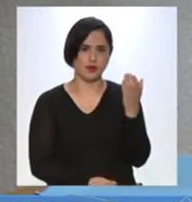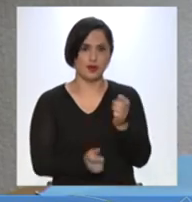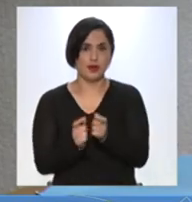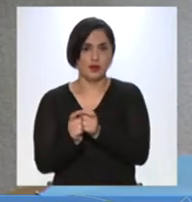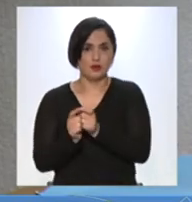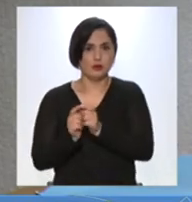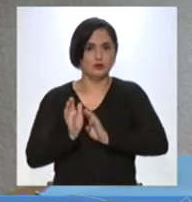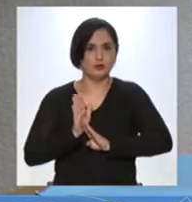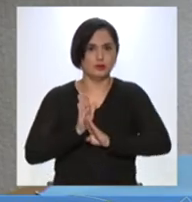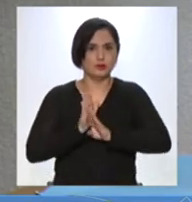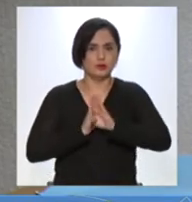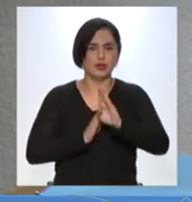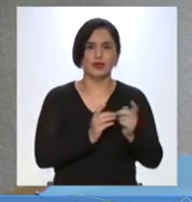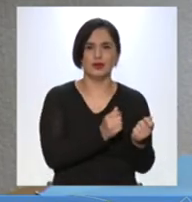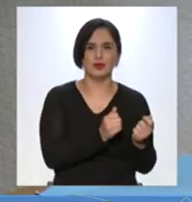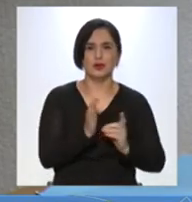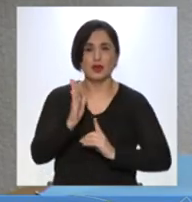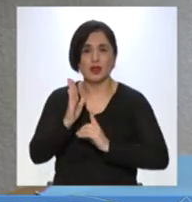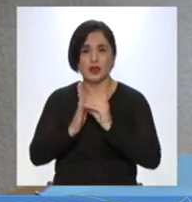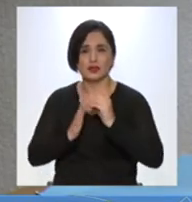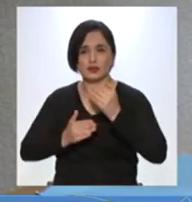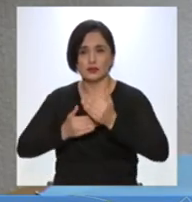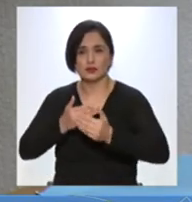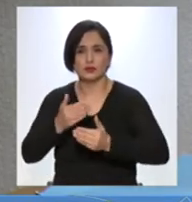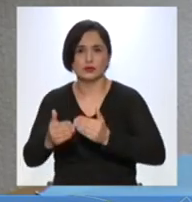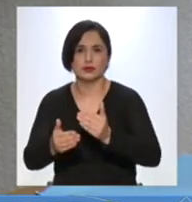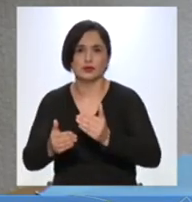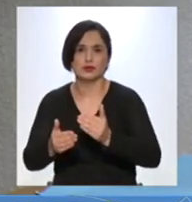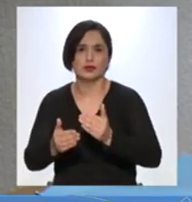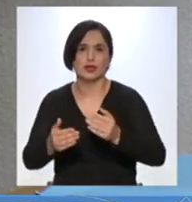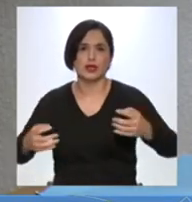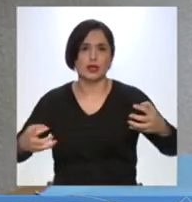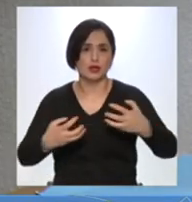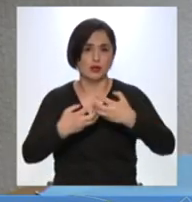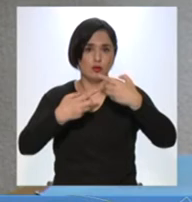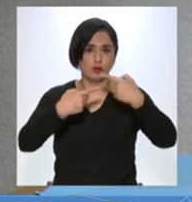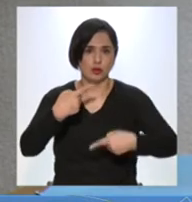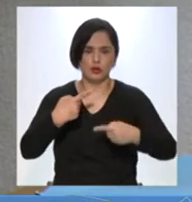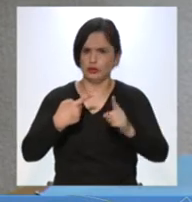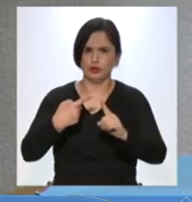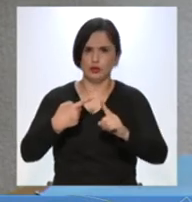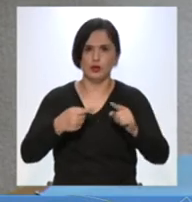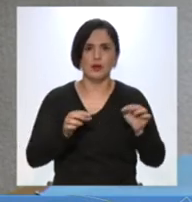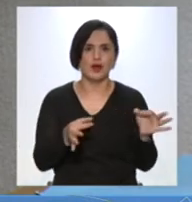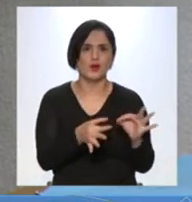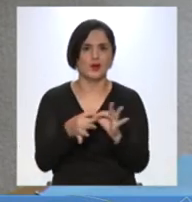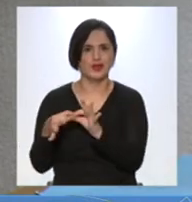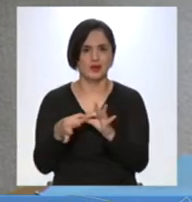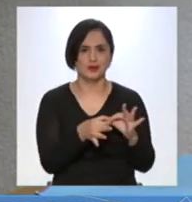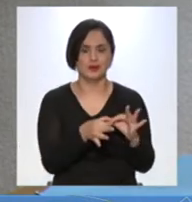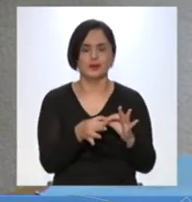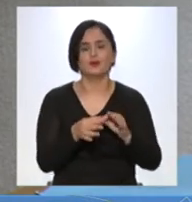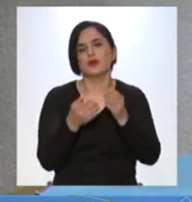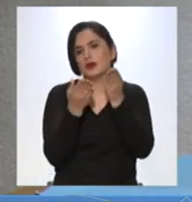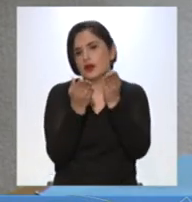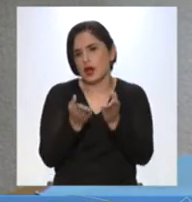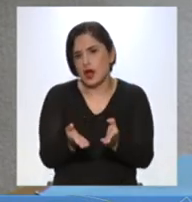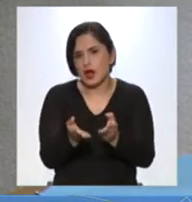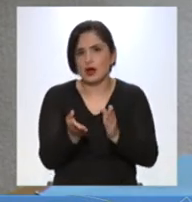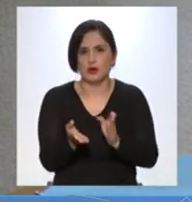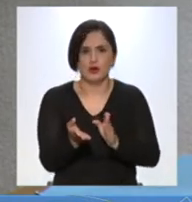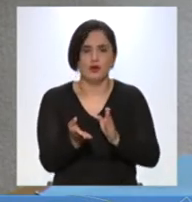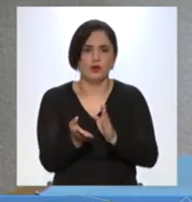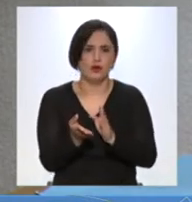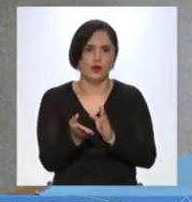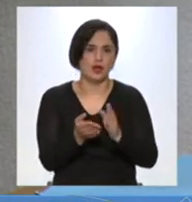crecimiento económico y el desarrollo sostenible no son incompatibles. Es en este momento donde nos jugamos la